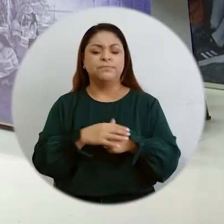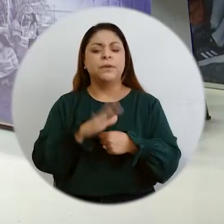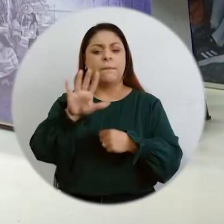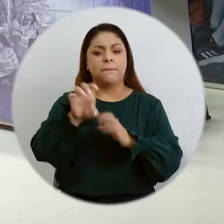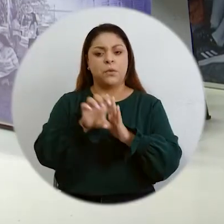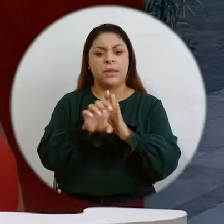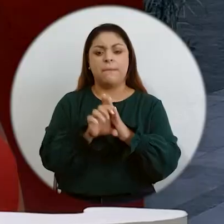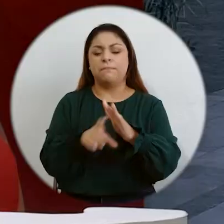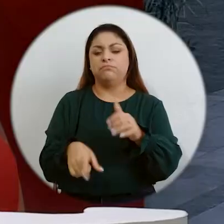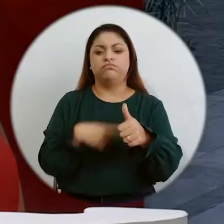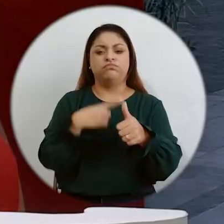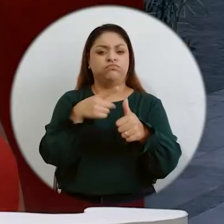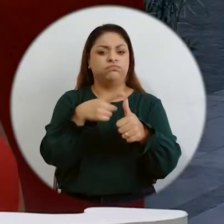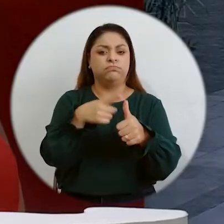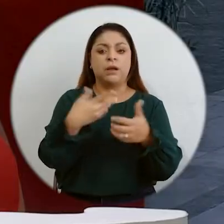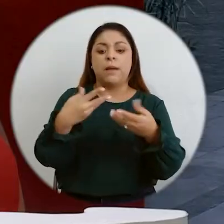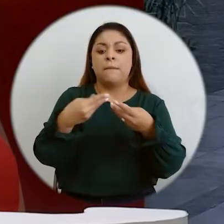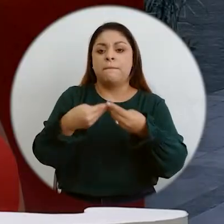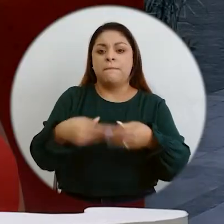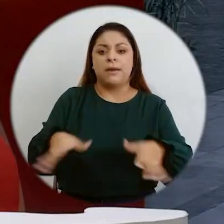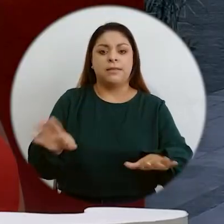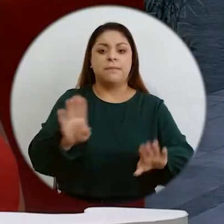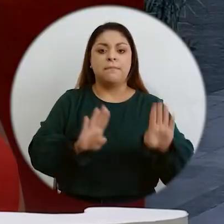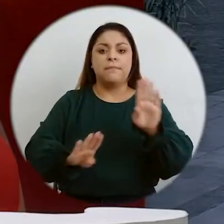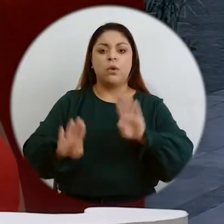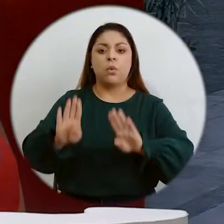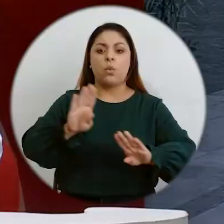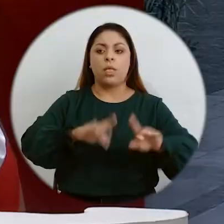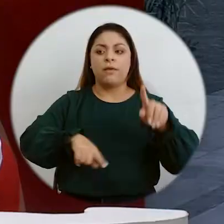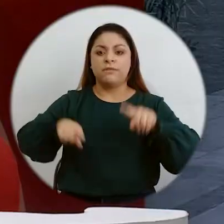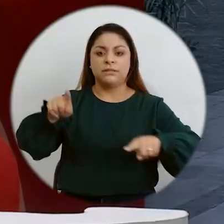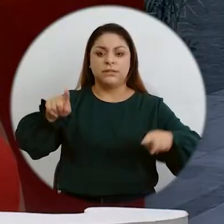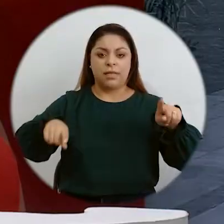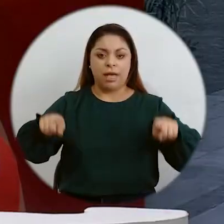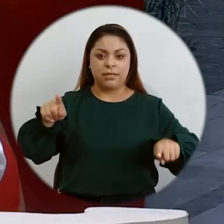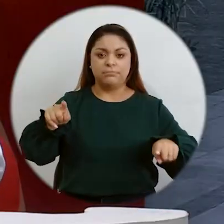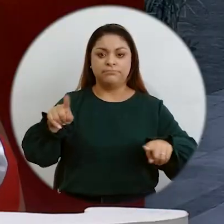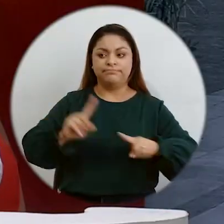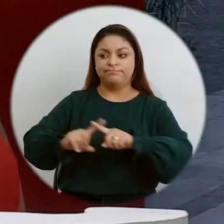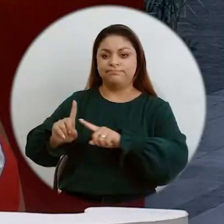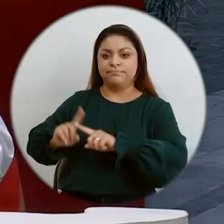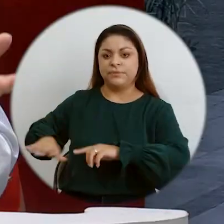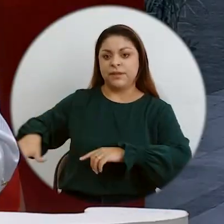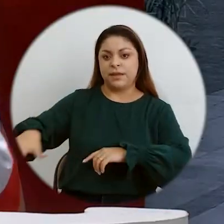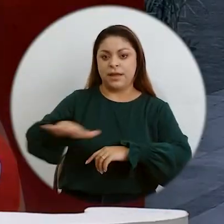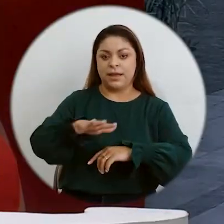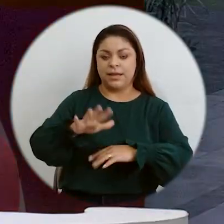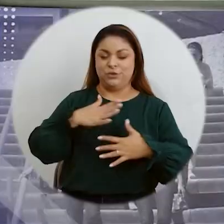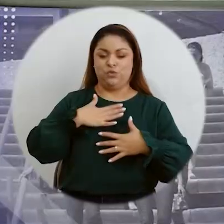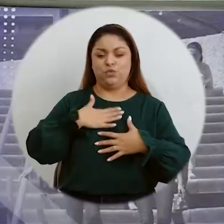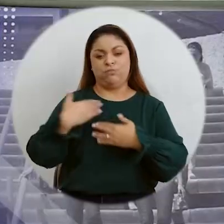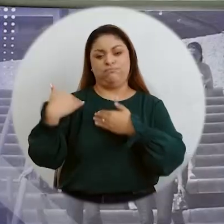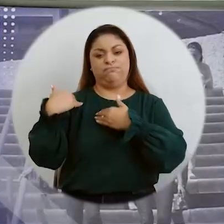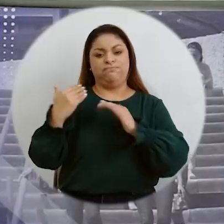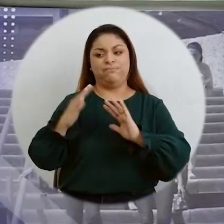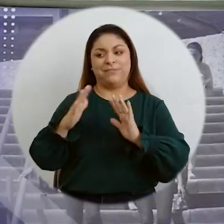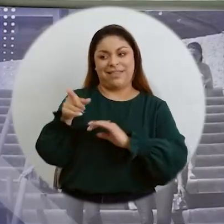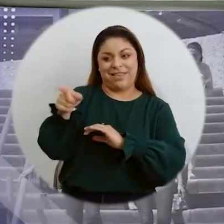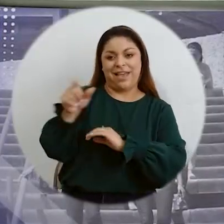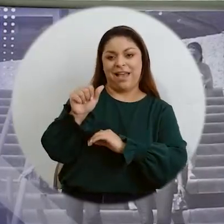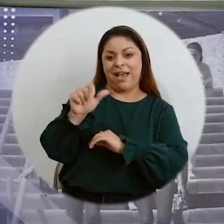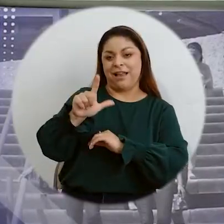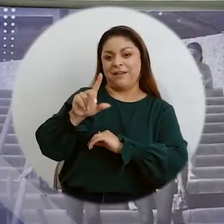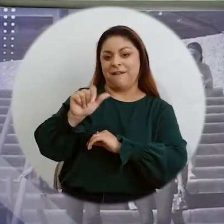por ejemplo, lo que implica la pérdida de biodiversidad, en términos, y esta no es mi parte, ¿verdad? Esta es la parte de don Álvaro, pero